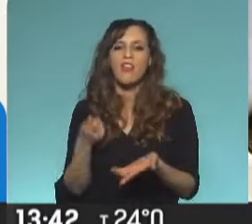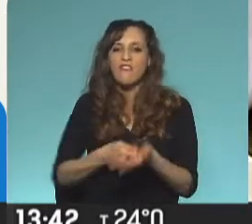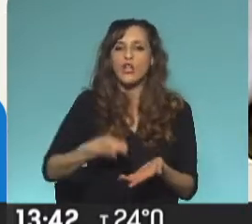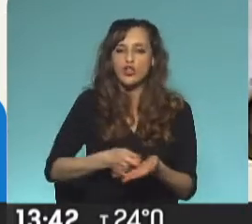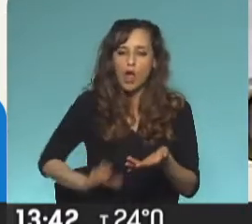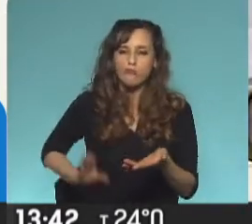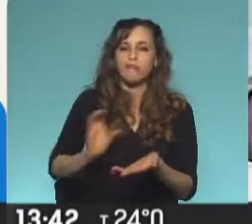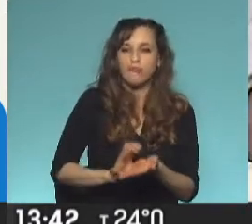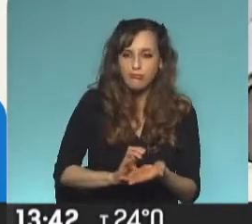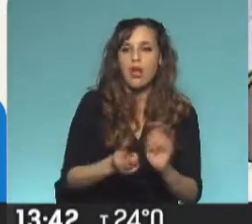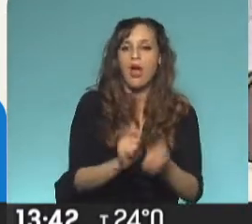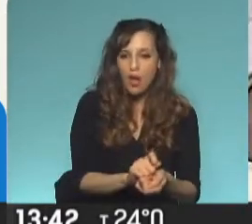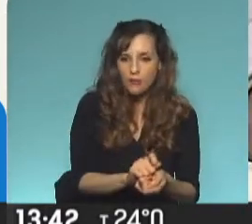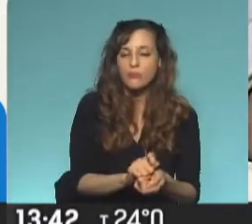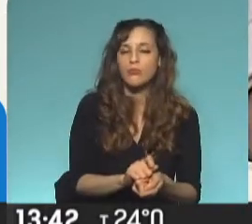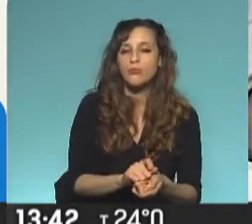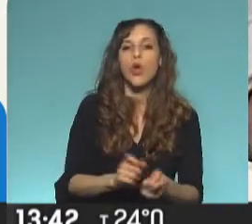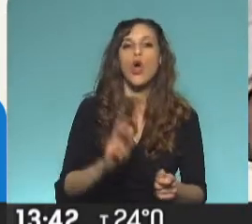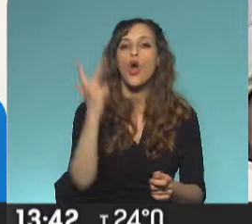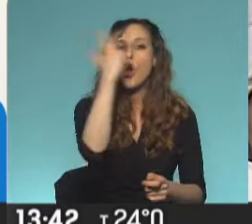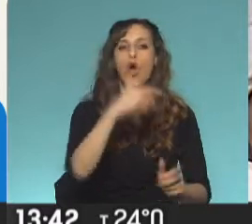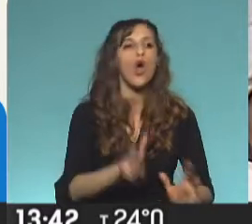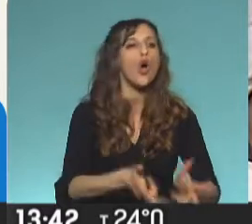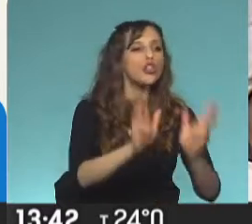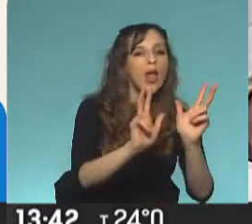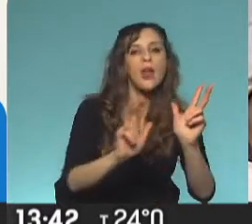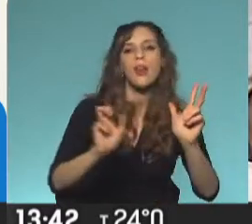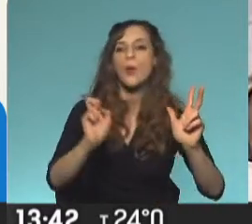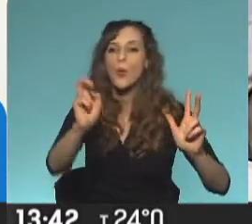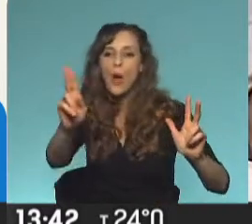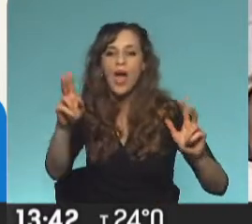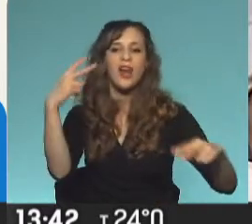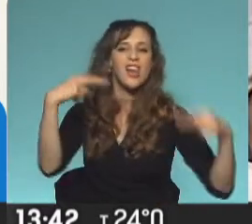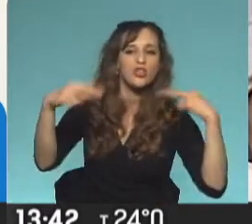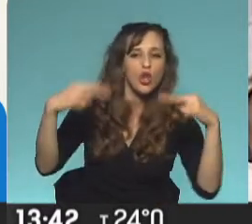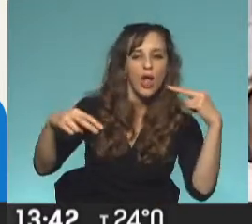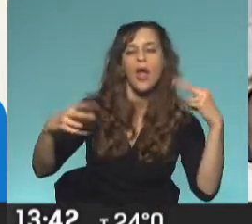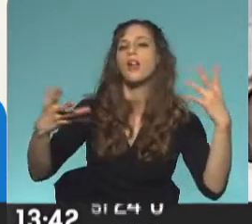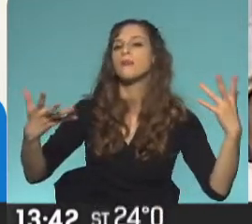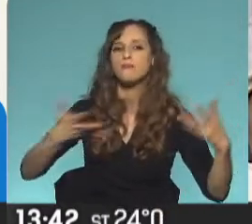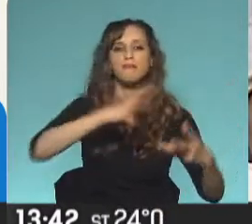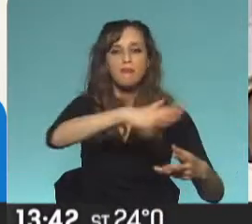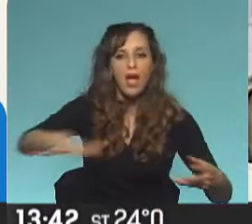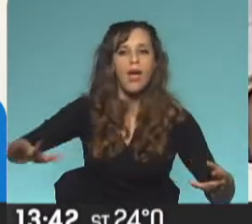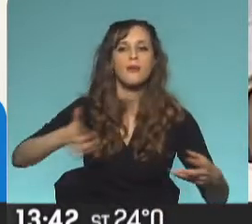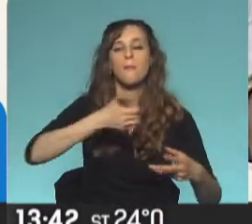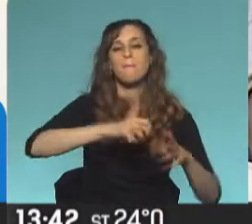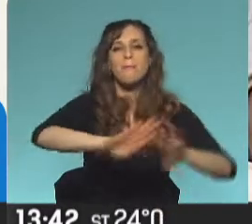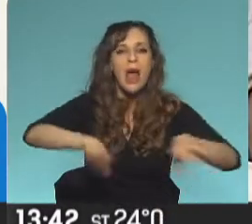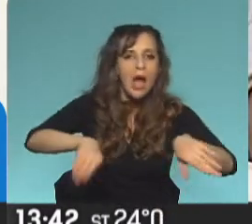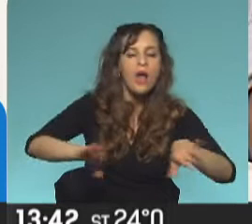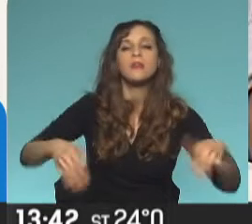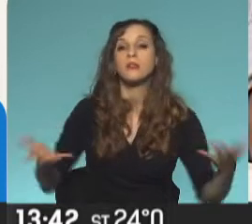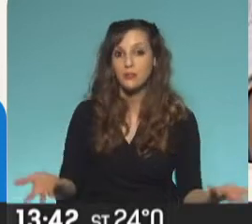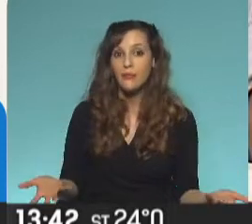cámaras empresariales en cada uno de los hoteles en cada uno de los bares de los restaurantes de los paradores de las playas hay lugares donde